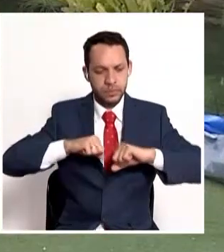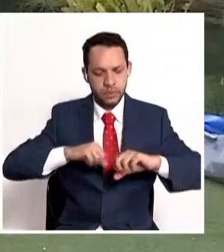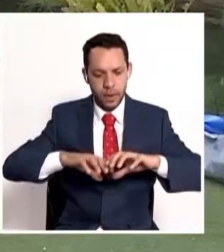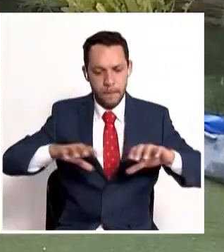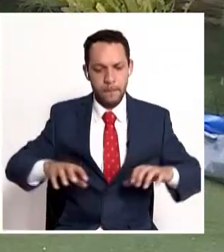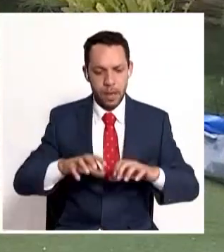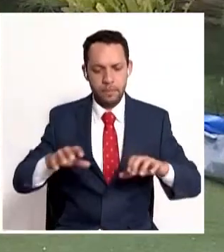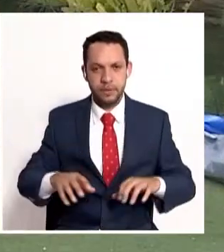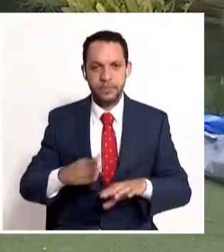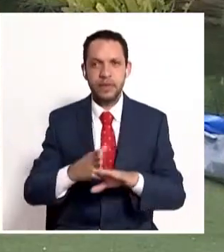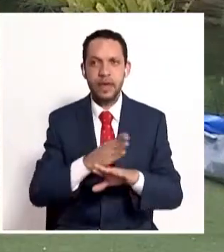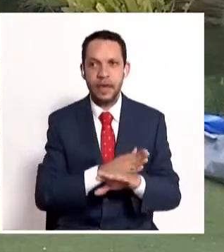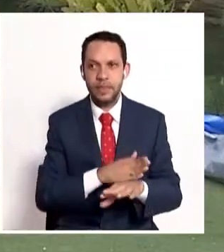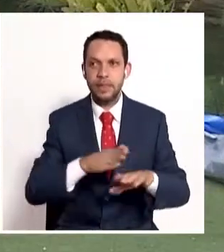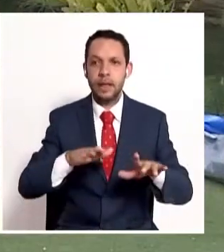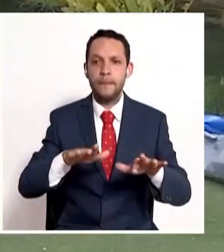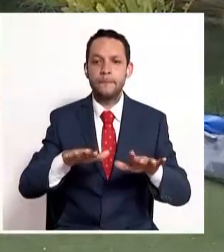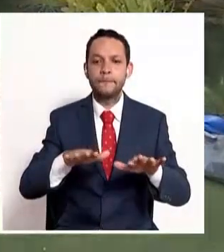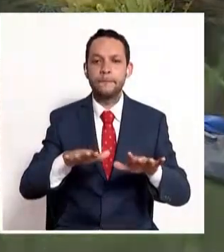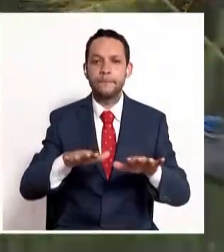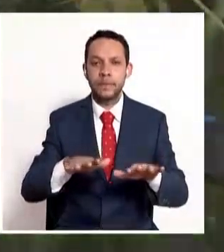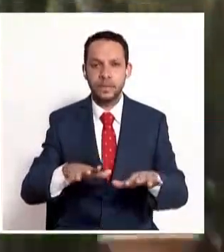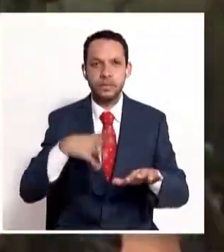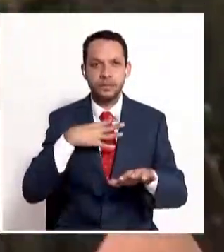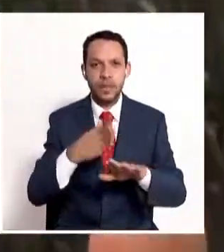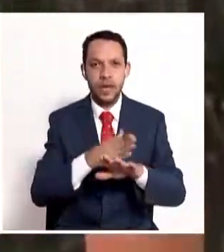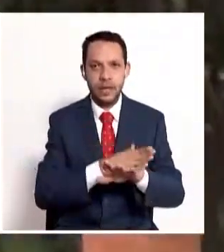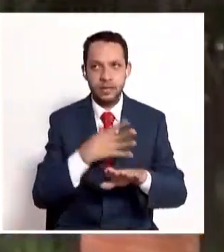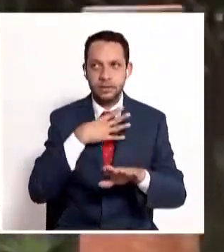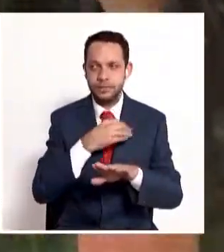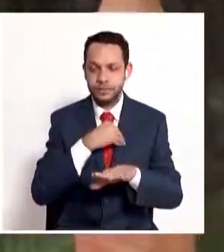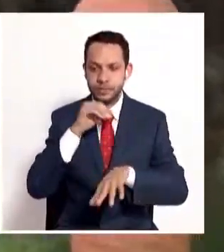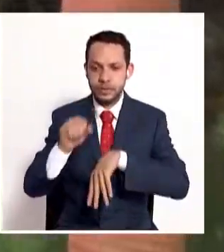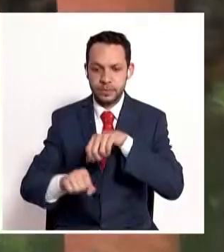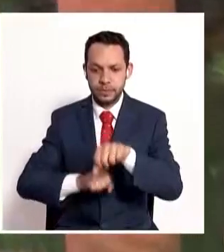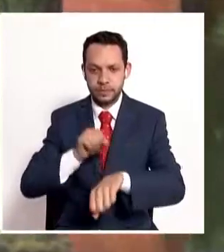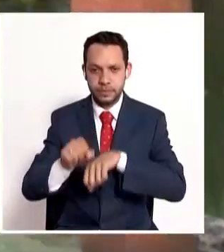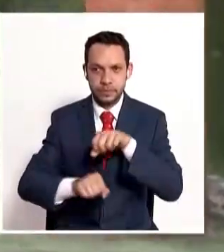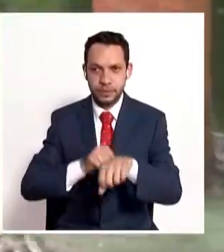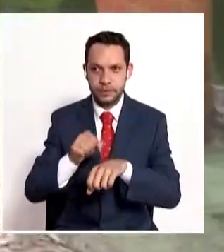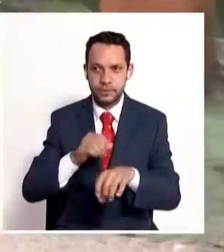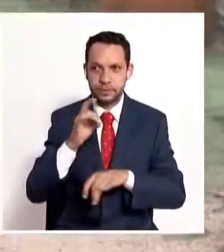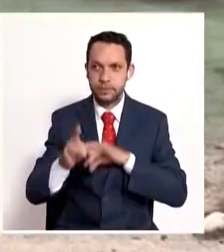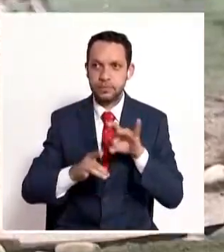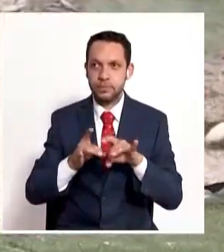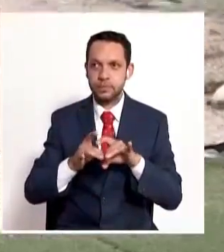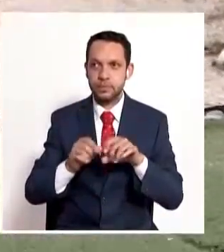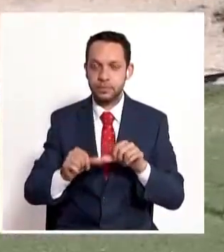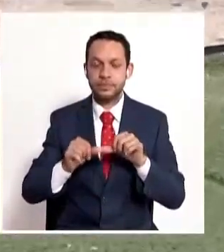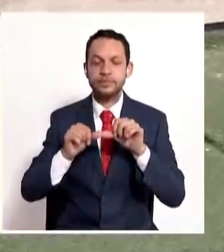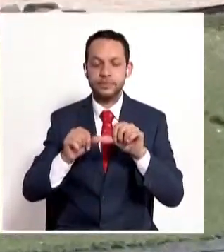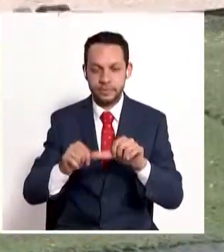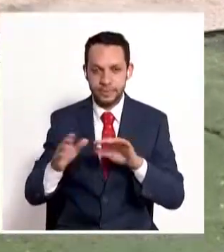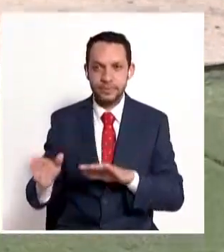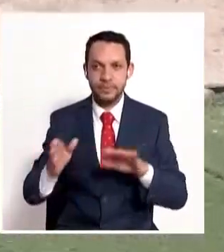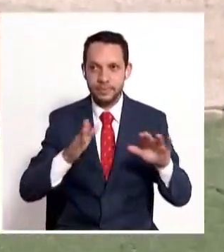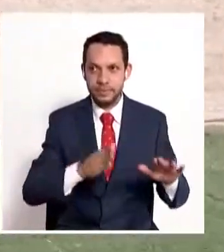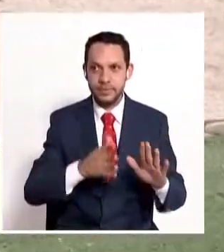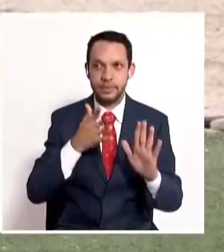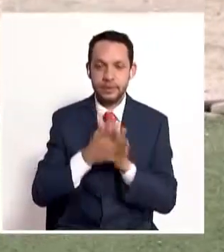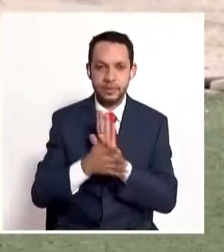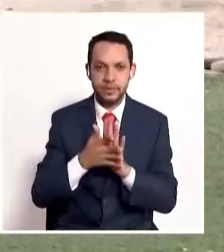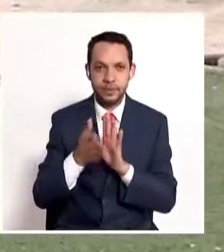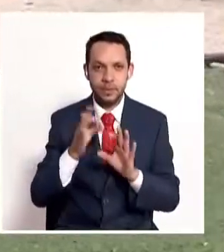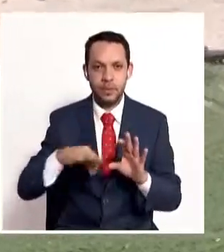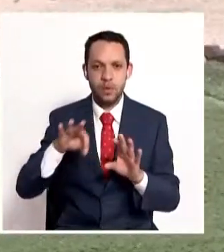piernas cuando vamos a montar bicicleta en uno de los que debemos hacer es estirar esta parte no es cierto